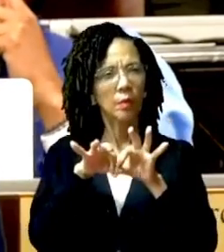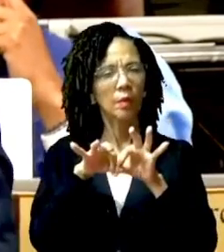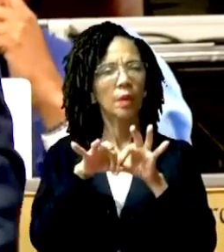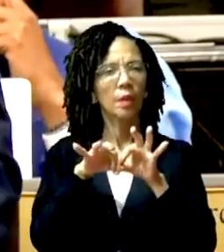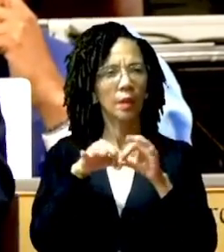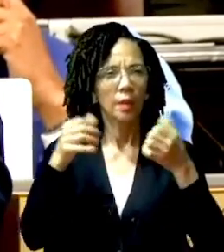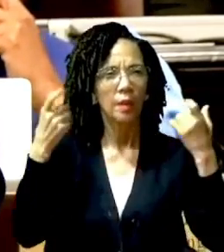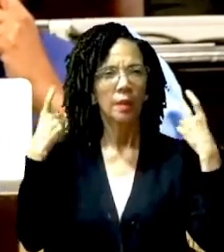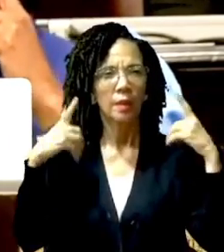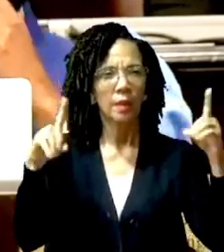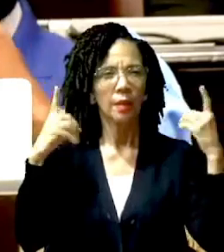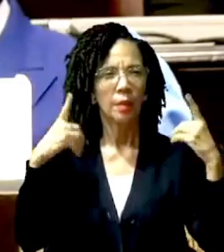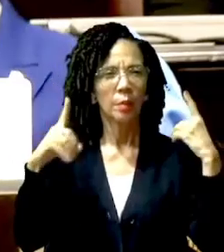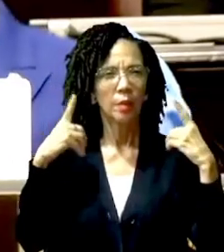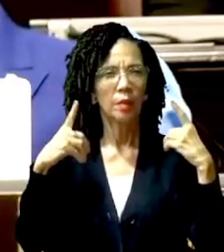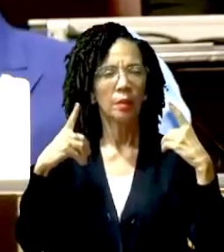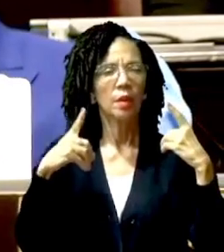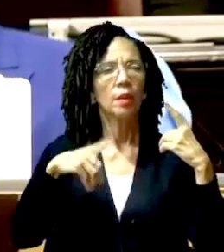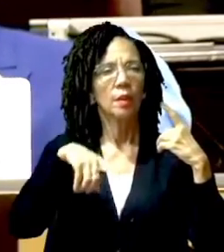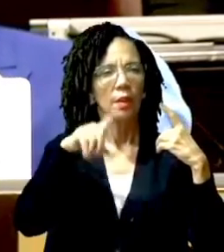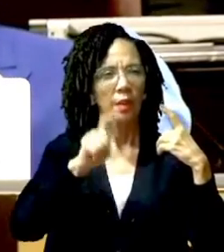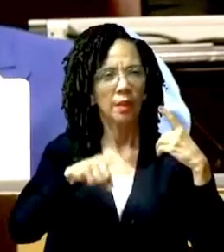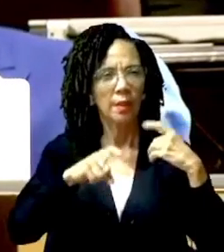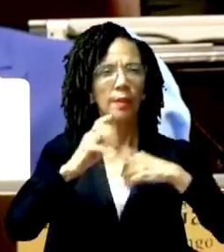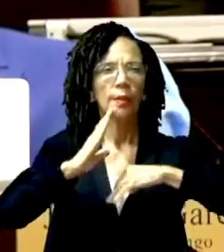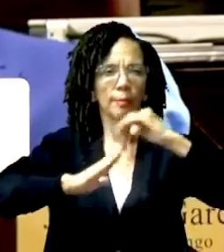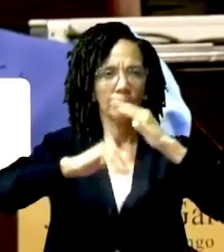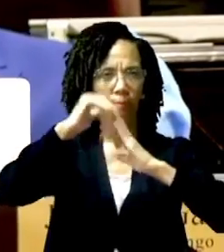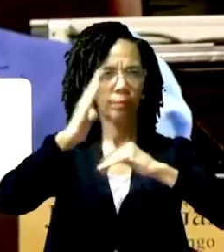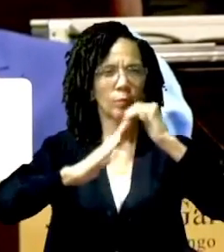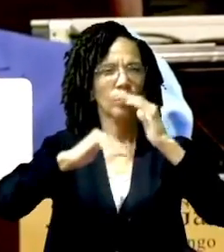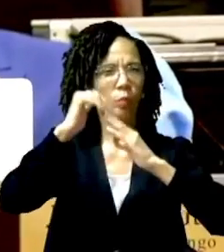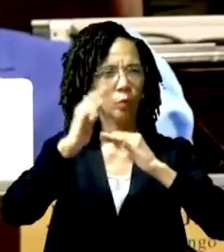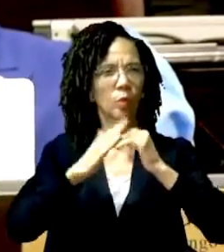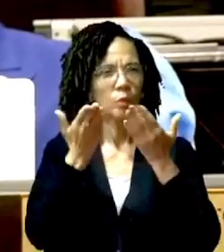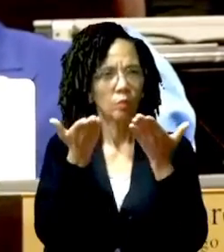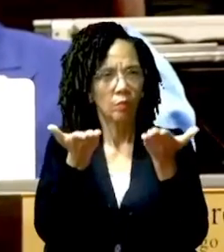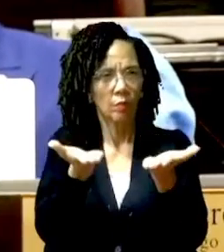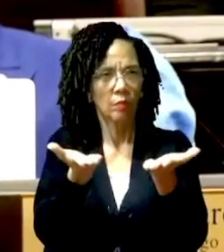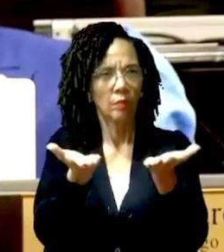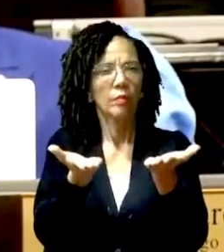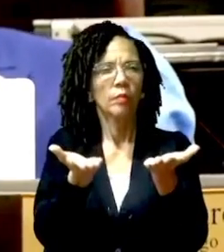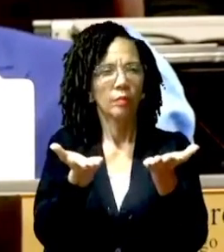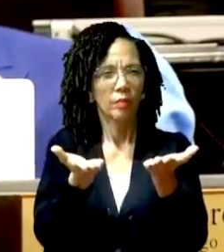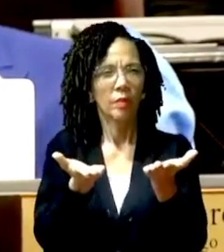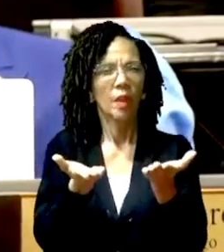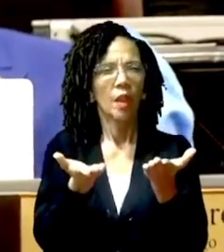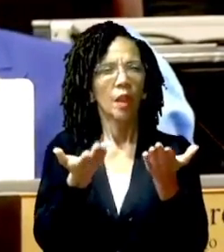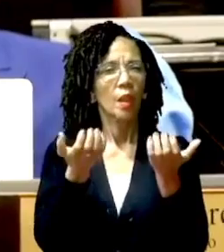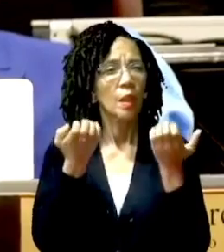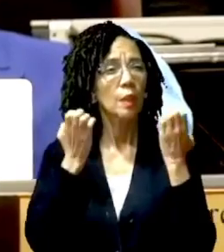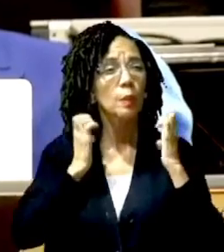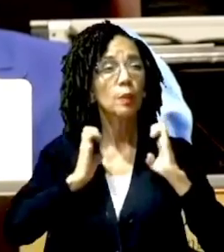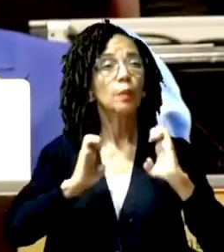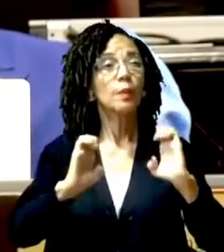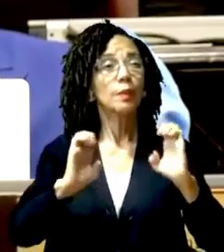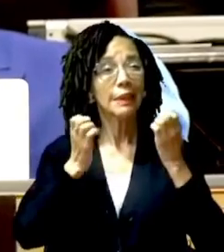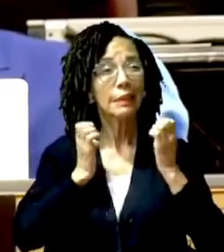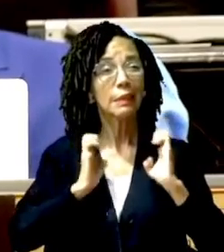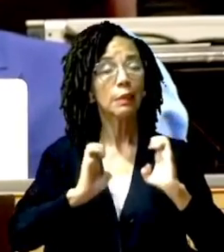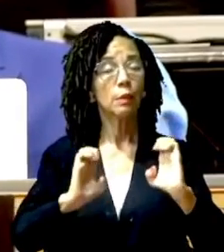Es por ello que esta infraestructura debe ser intervenida con carácter de urgencia. Por lo que nosotros en esta